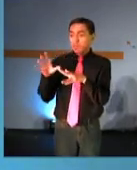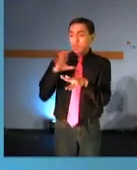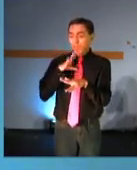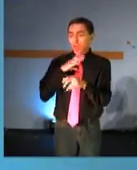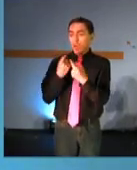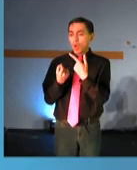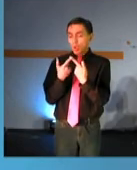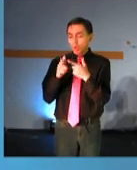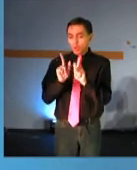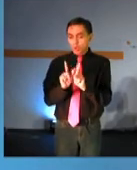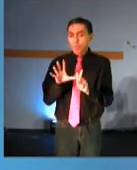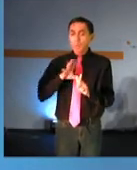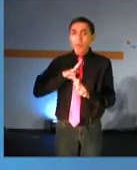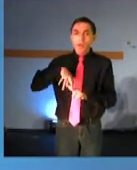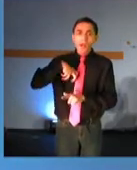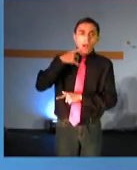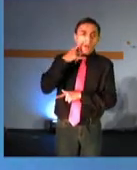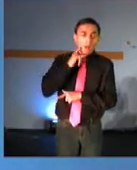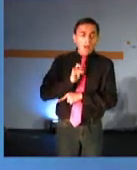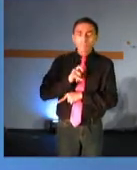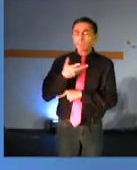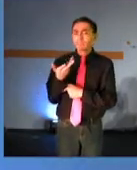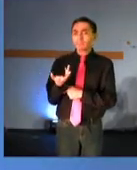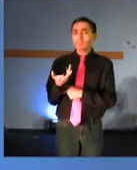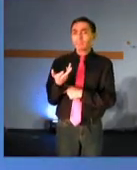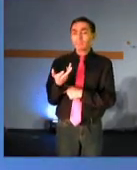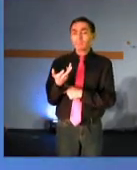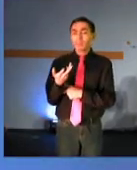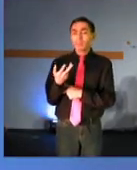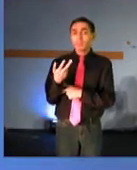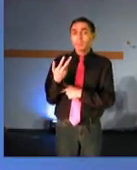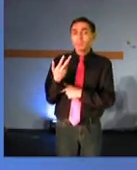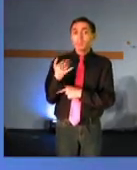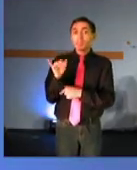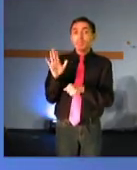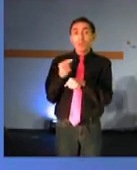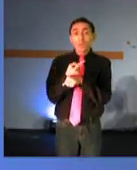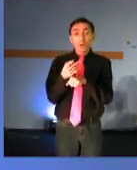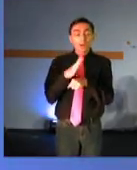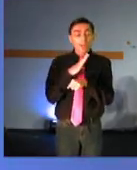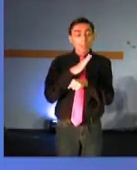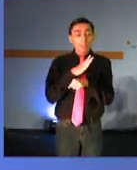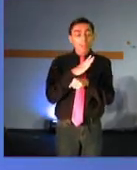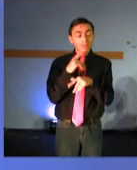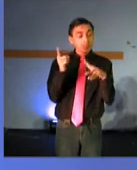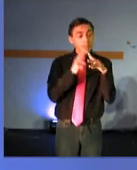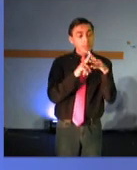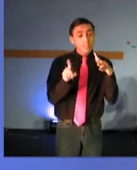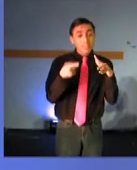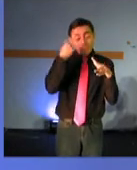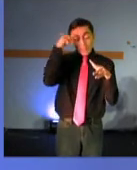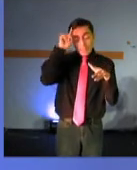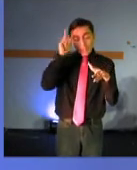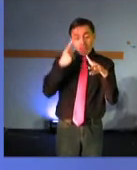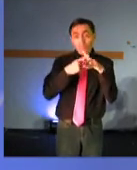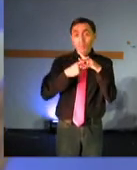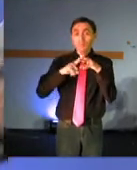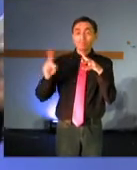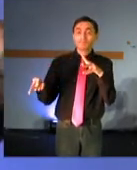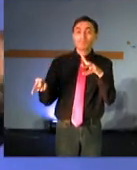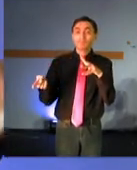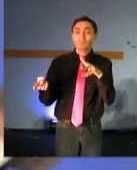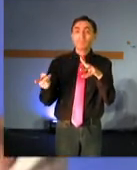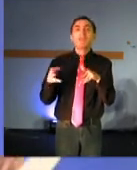particularmente de aquellos que habían luchado con él por expulsar a los marines de nuestro territorio. Pero